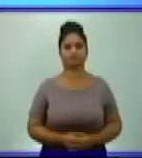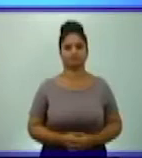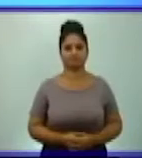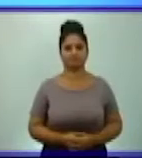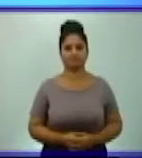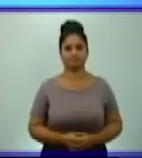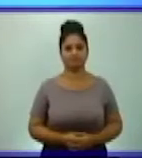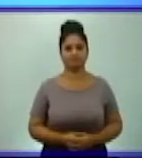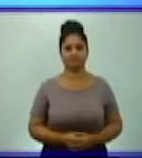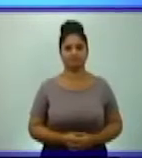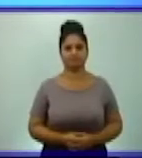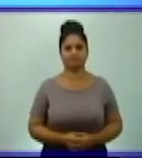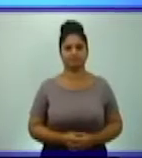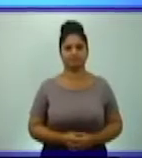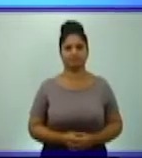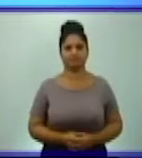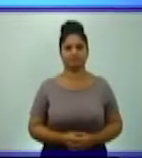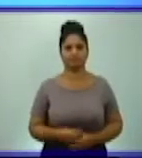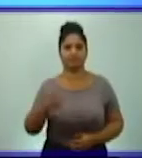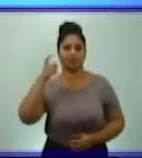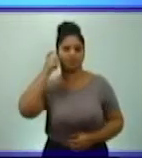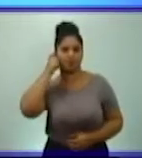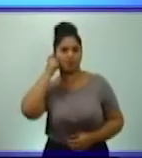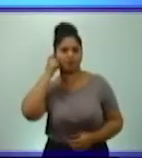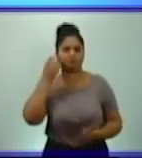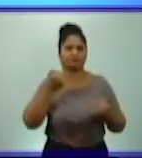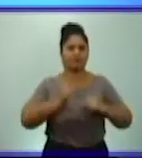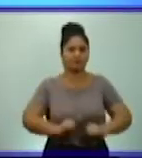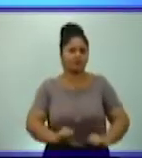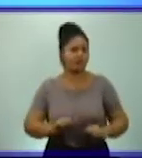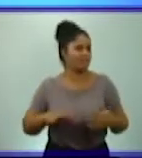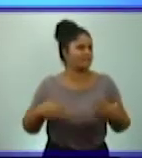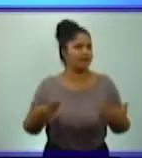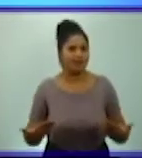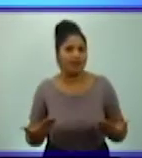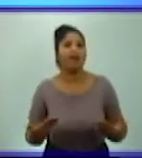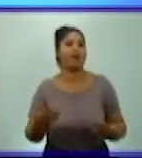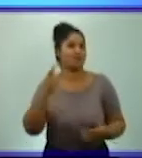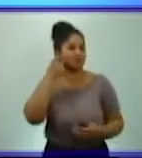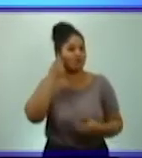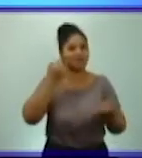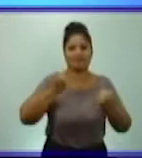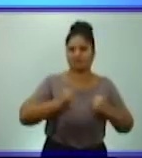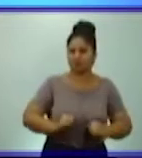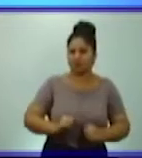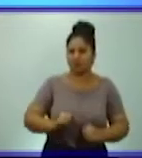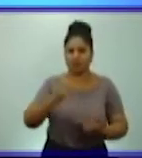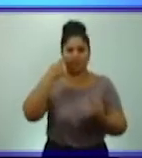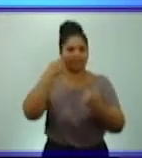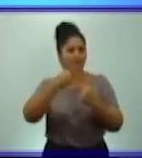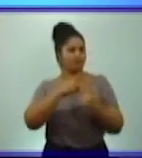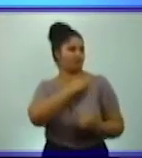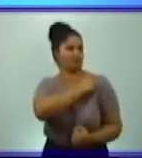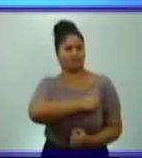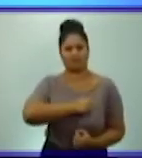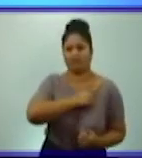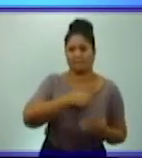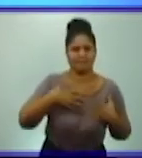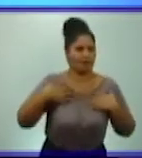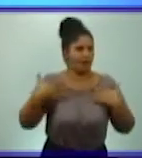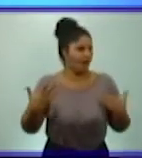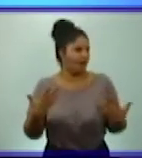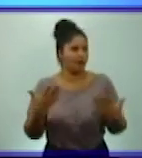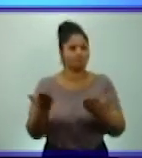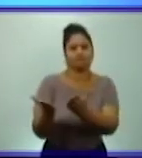Nacida para amar y para ser amada, clausuró su cuerpo. Nacida para estudiar, para